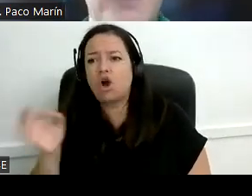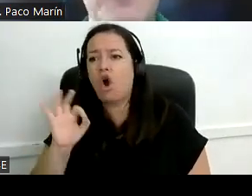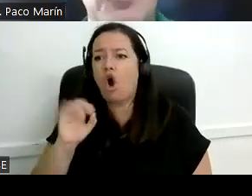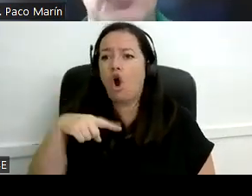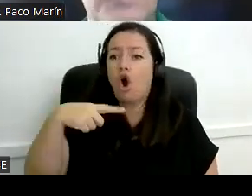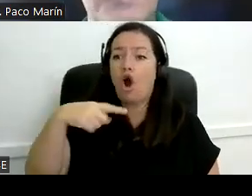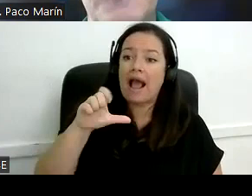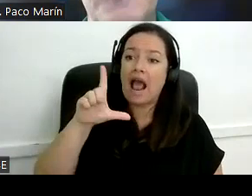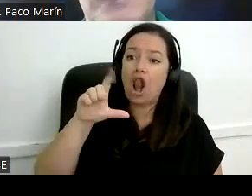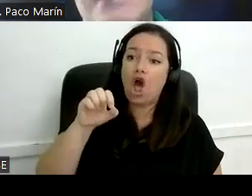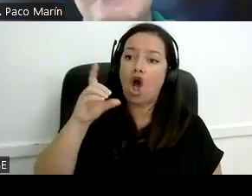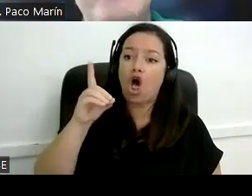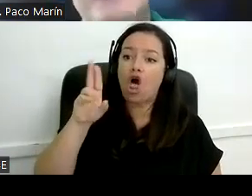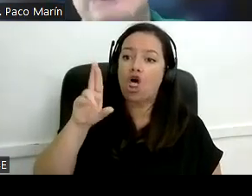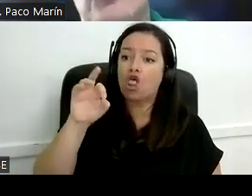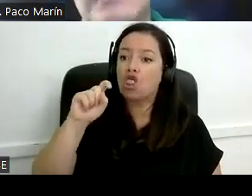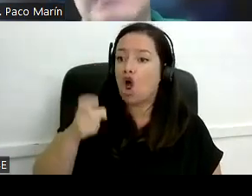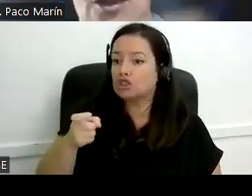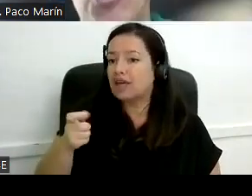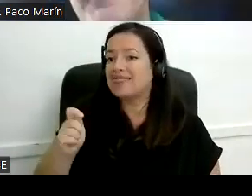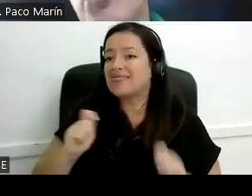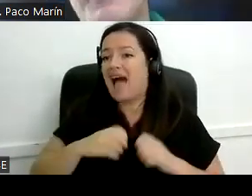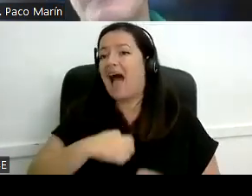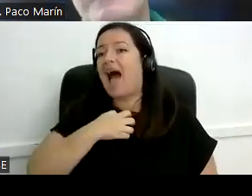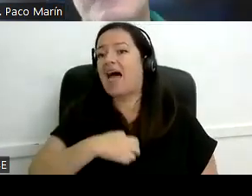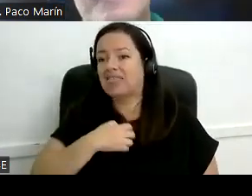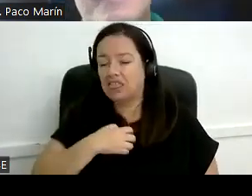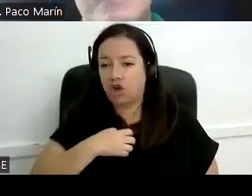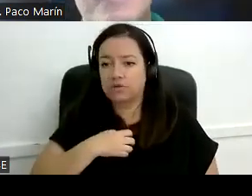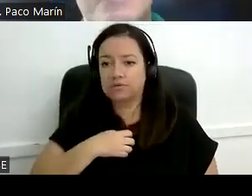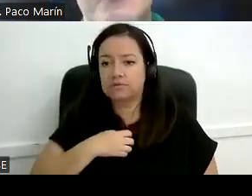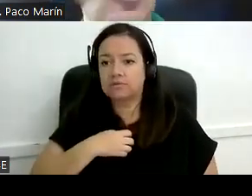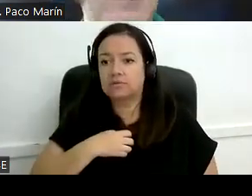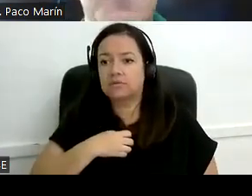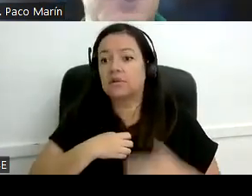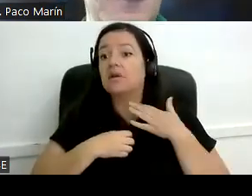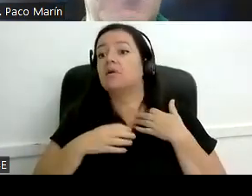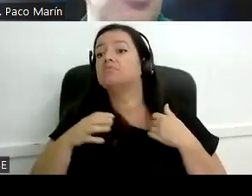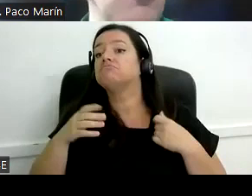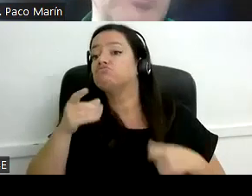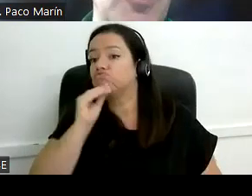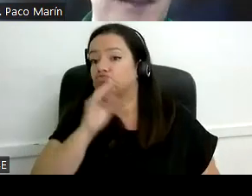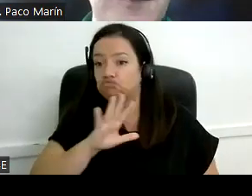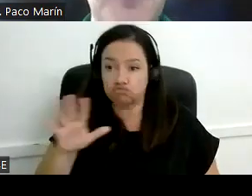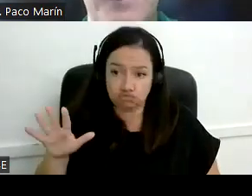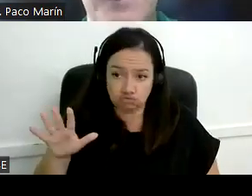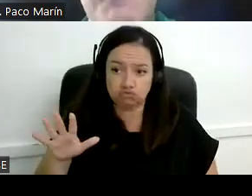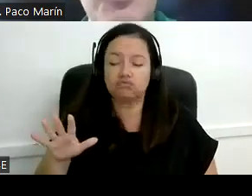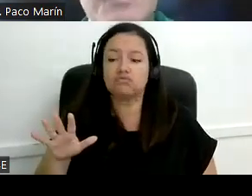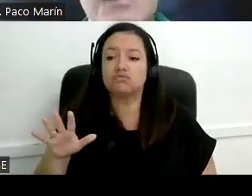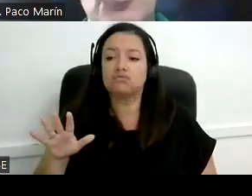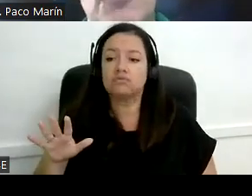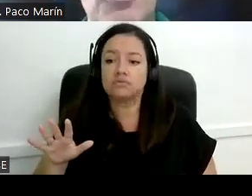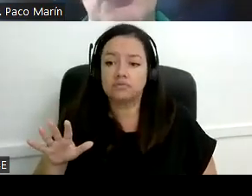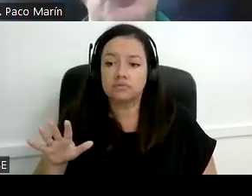Gelodrox, por ejemplo, que son antiácidos que no se absorben y que se toleran perfectamente. Algún Neovianacid, por